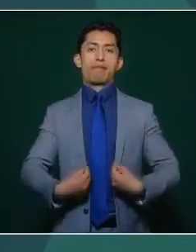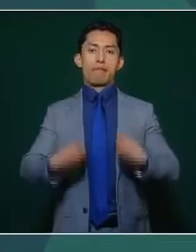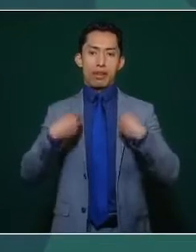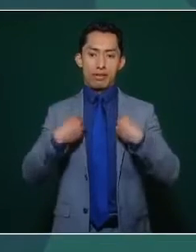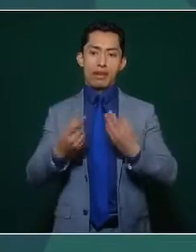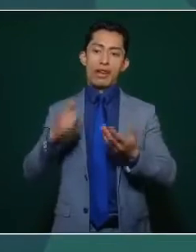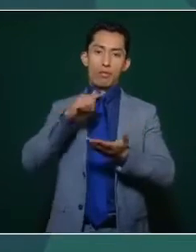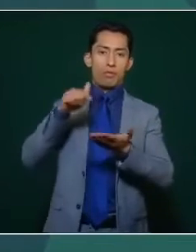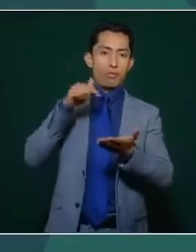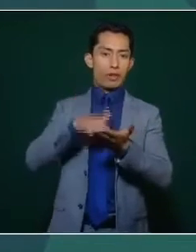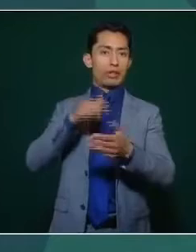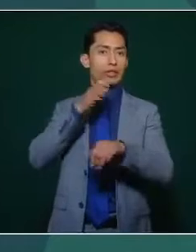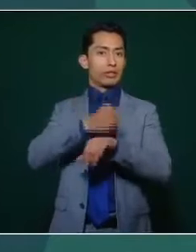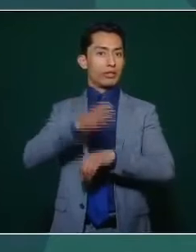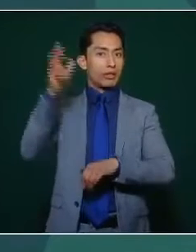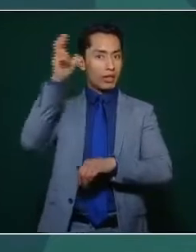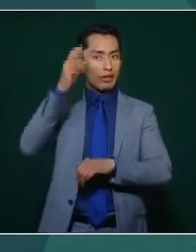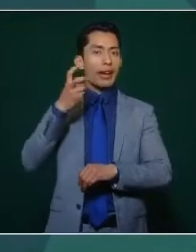estado de Hidalgo,